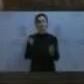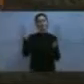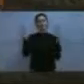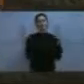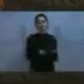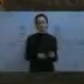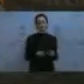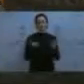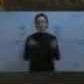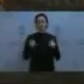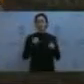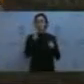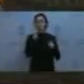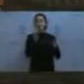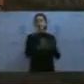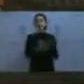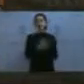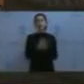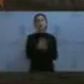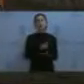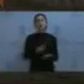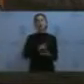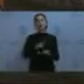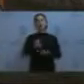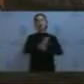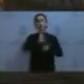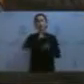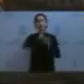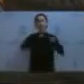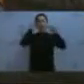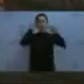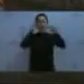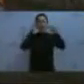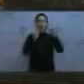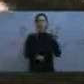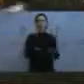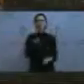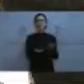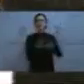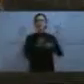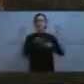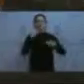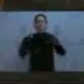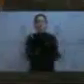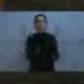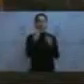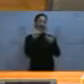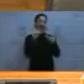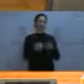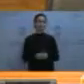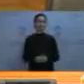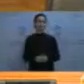todo aquello que hacemos en la Consejería de Educación lo sometemos a evaluación para la mejora. Muchas